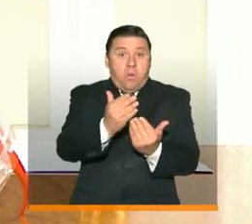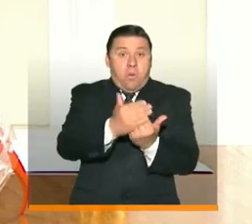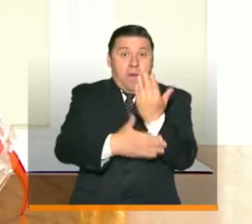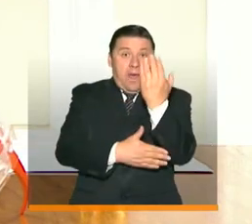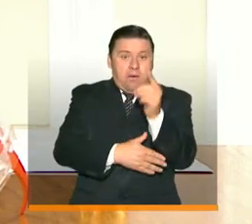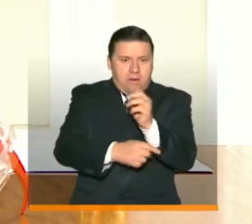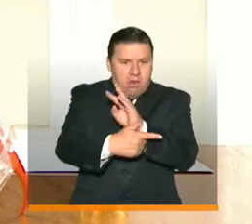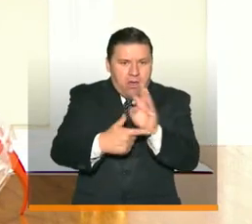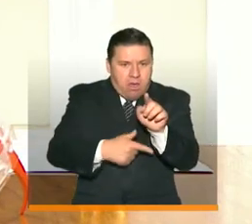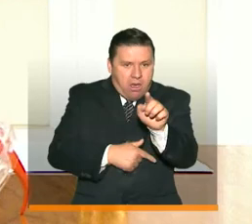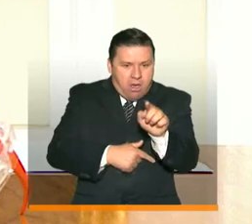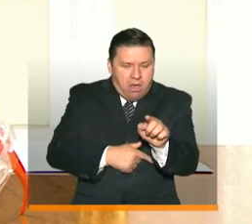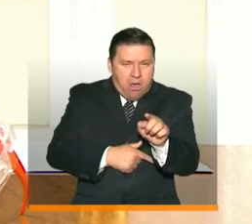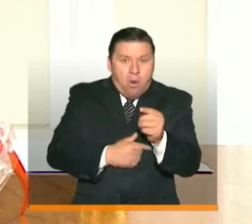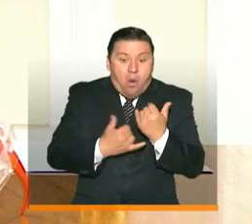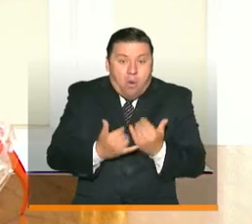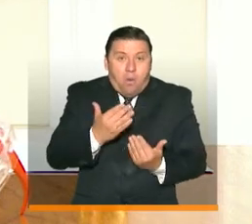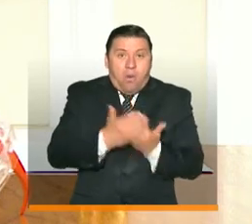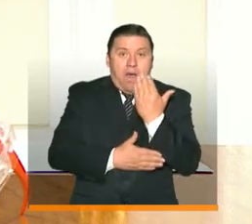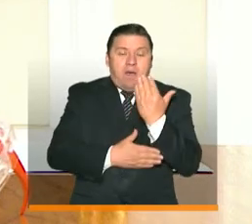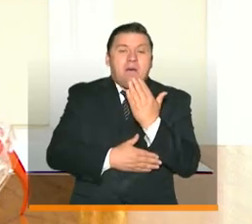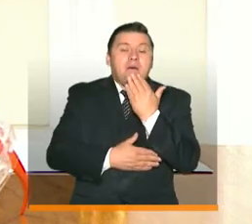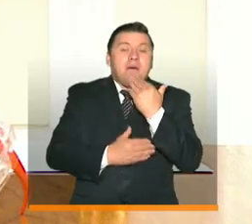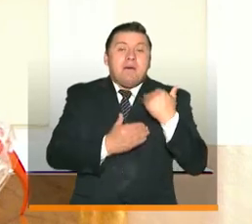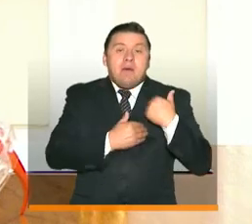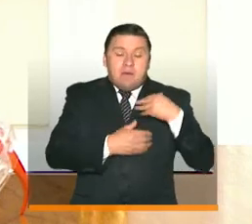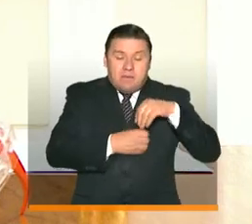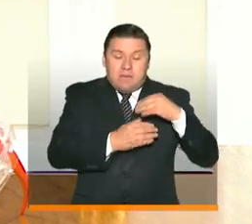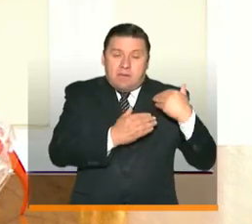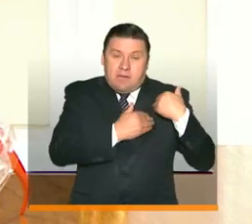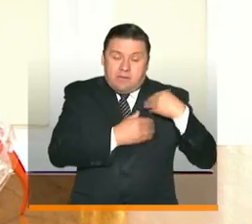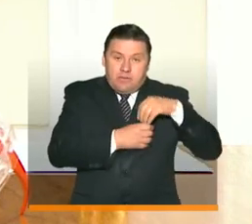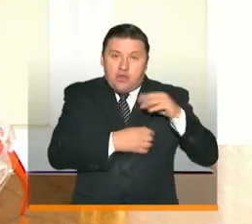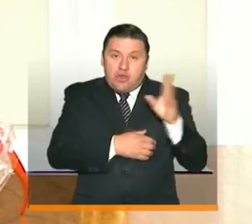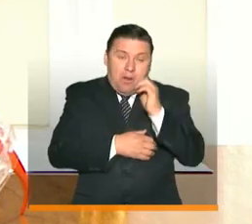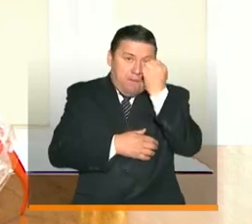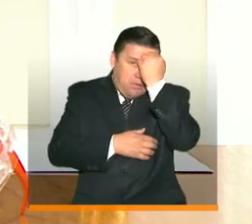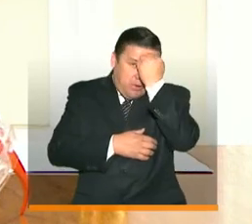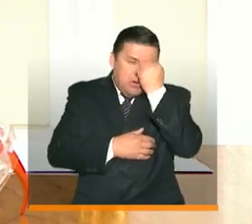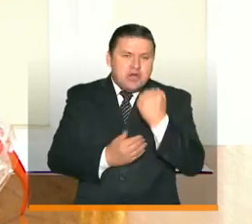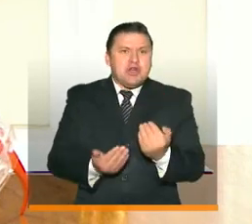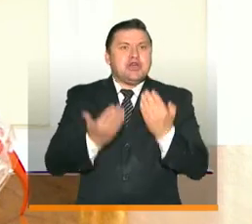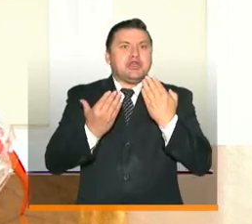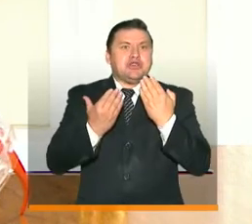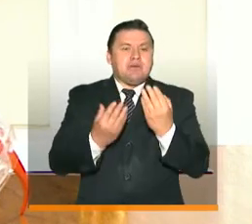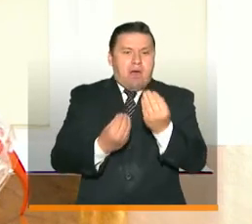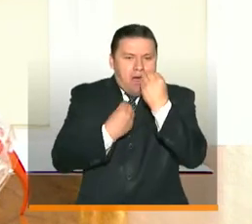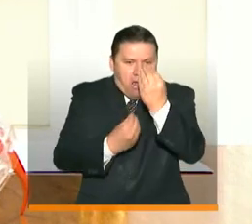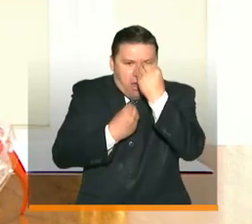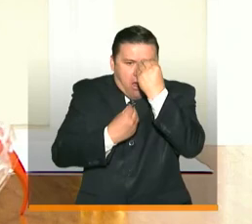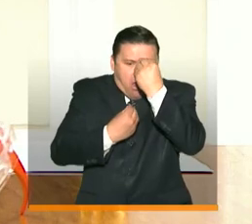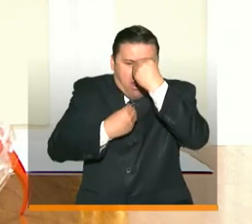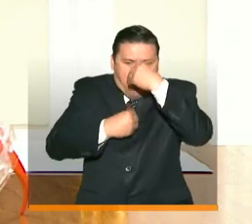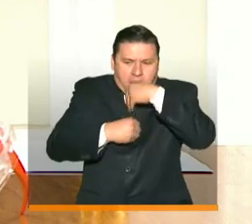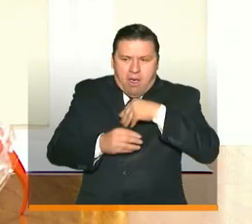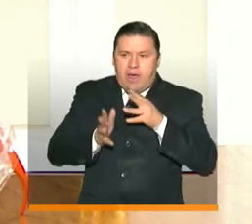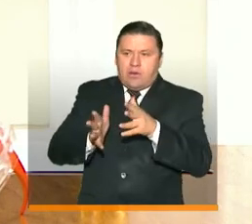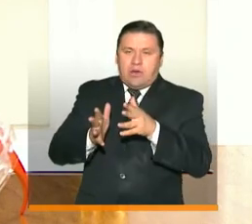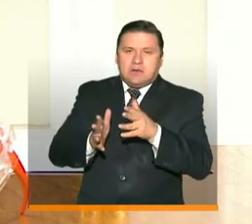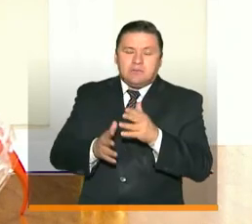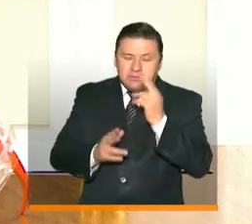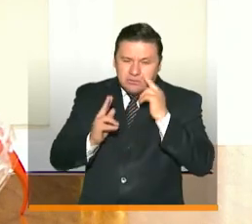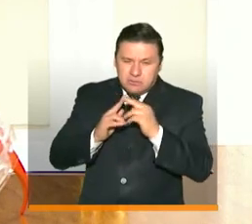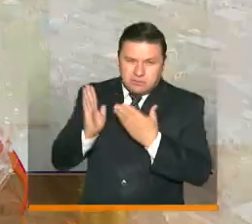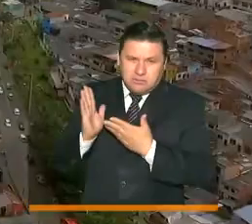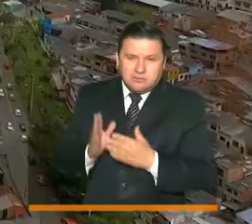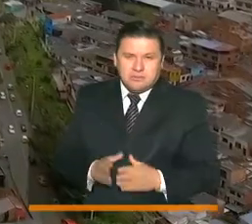novedosa y a través de la cual queremos que la coordinación y la colaboración entre los maestros sirva para mejorar continuamente el sistema educativo.